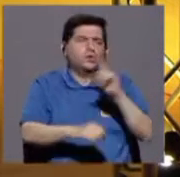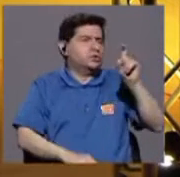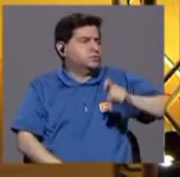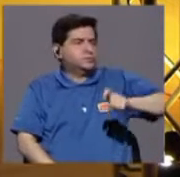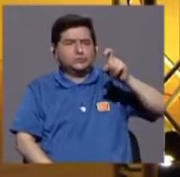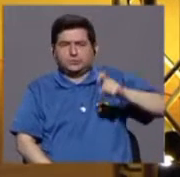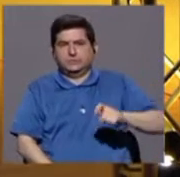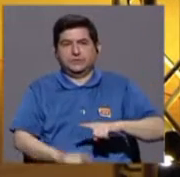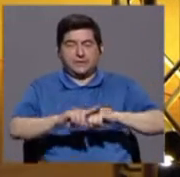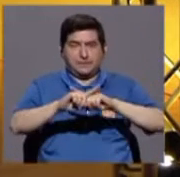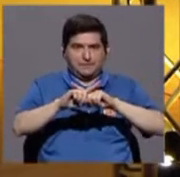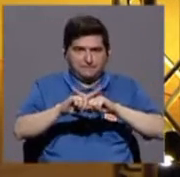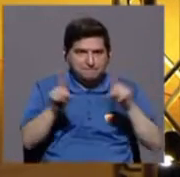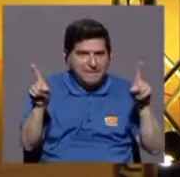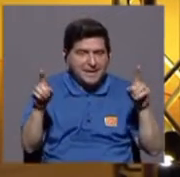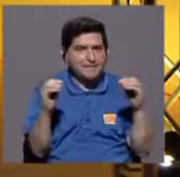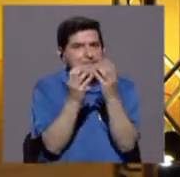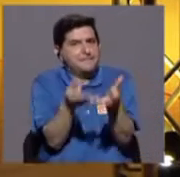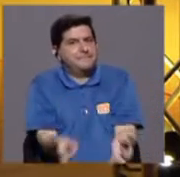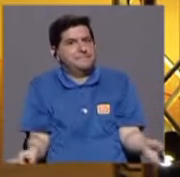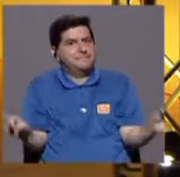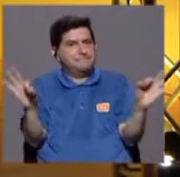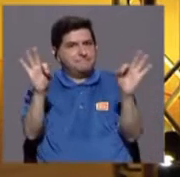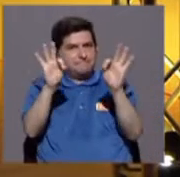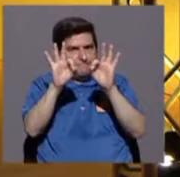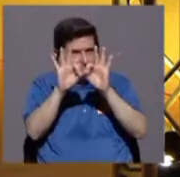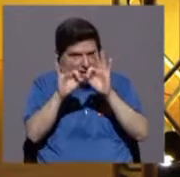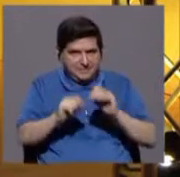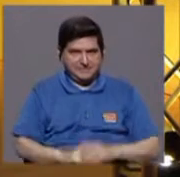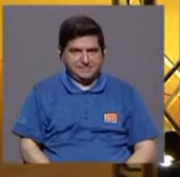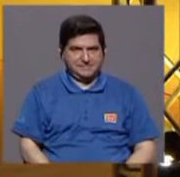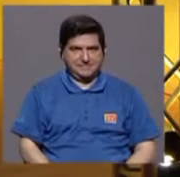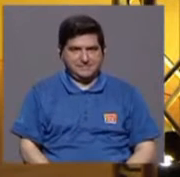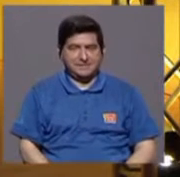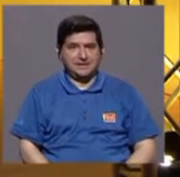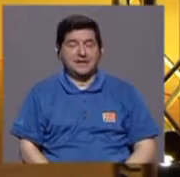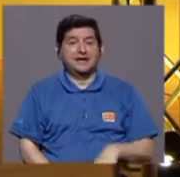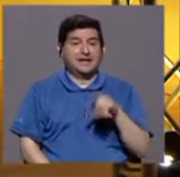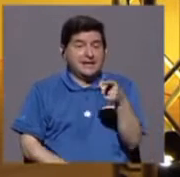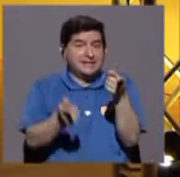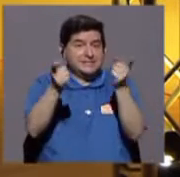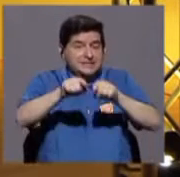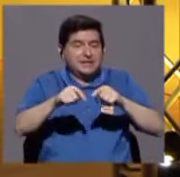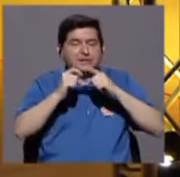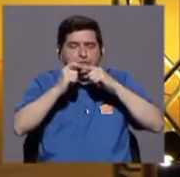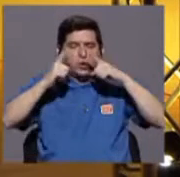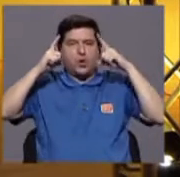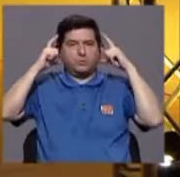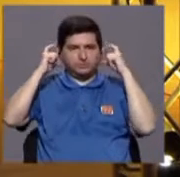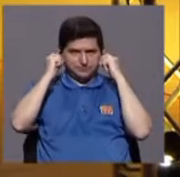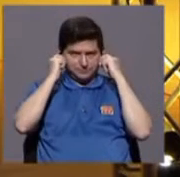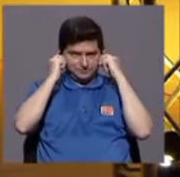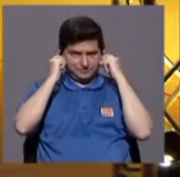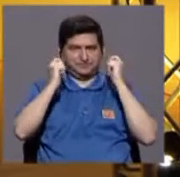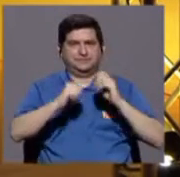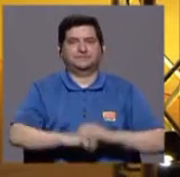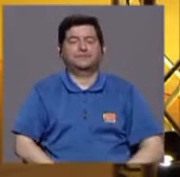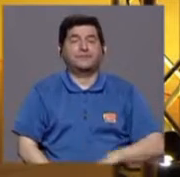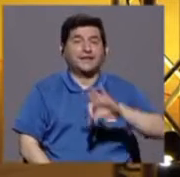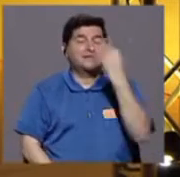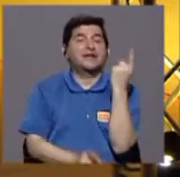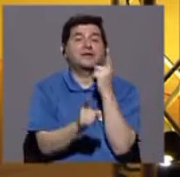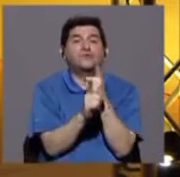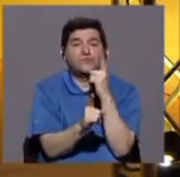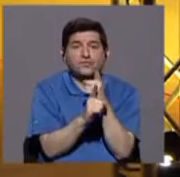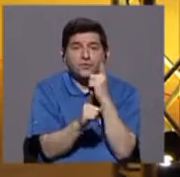posibles, pero la más importante es un cubrebocas de la manera